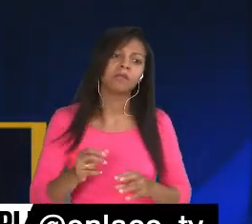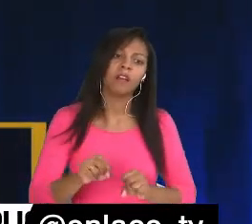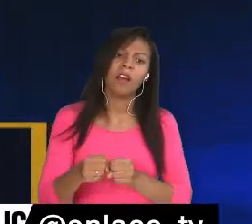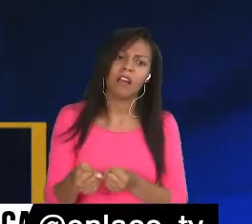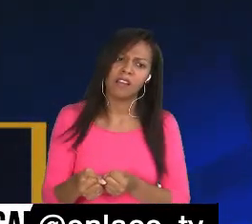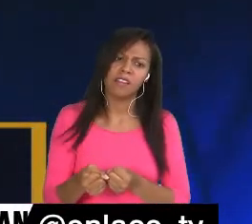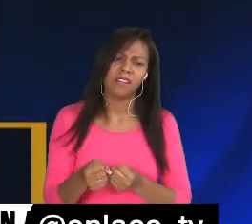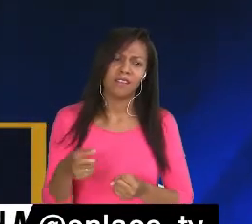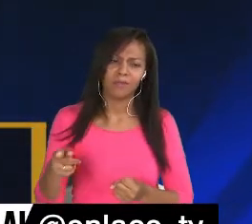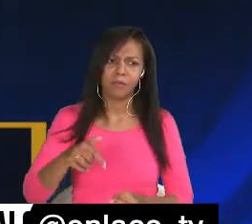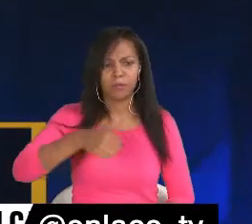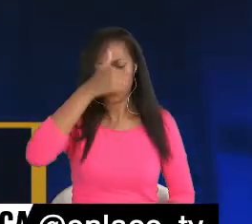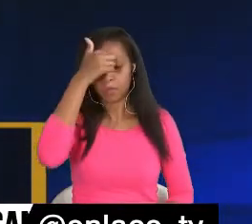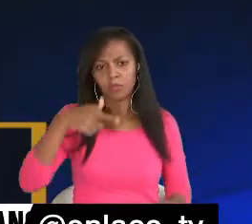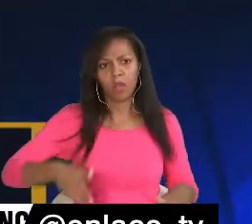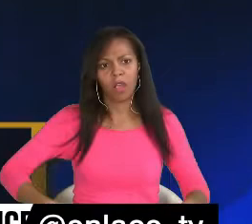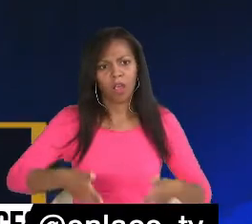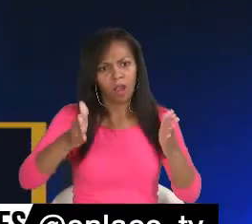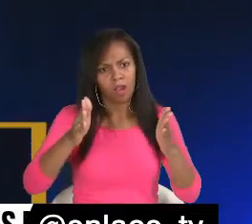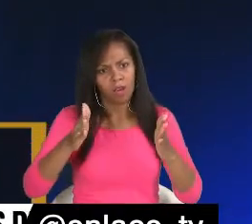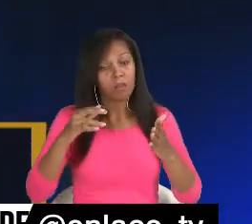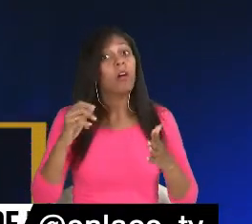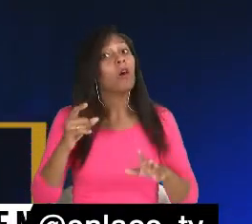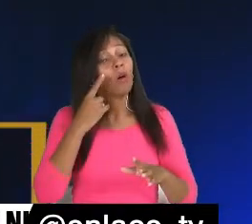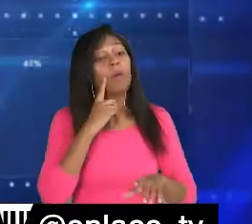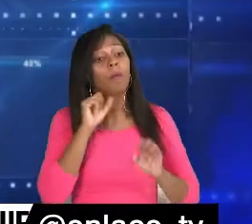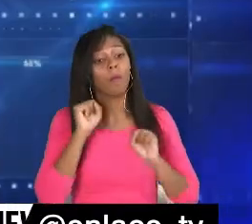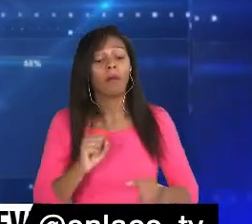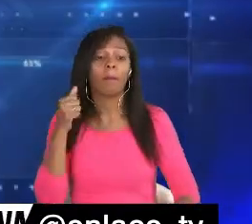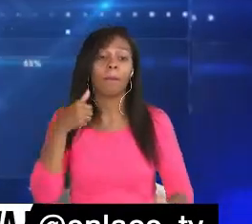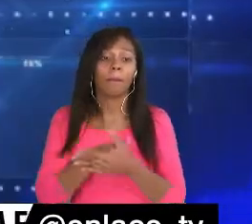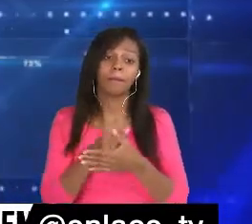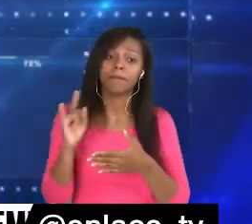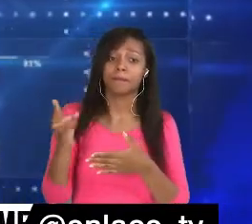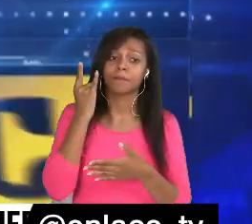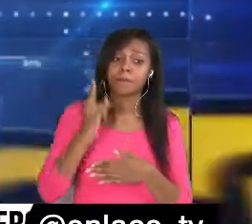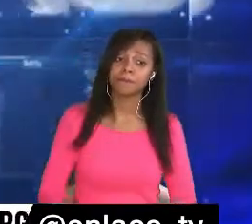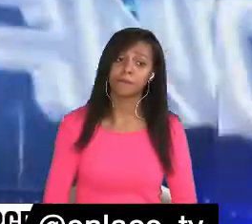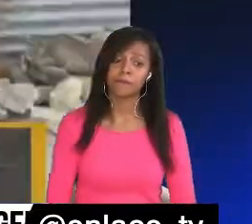del sector puede ocasionar algún accidente.